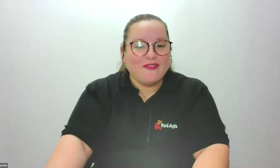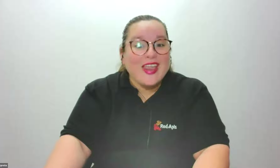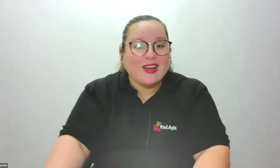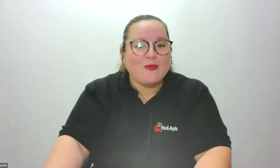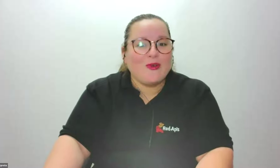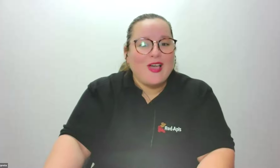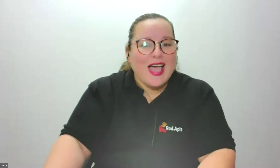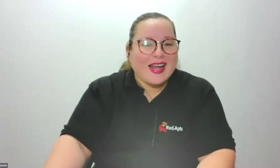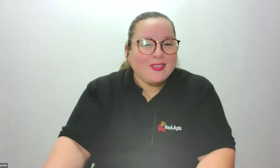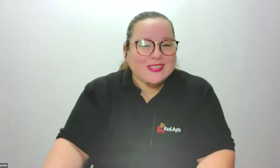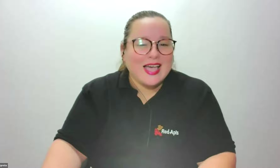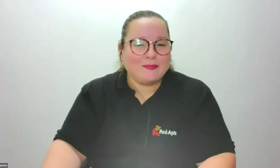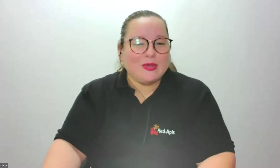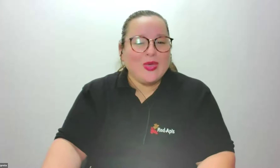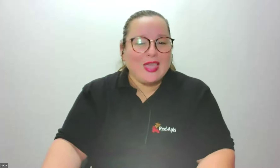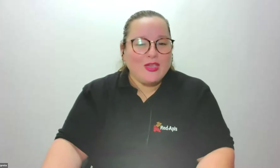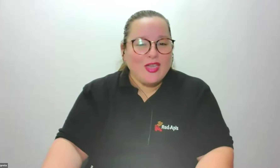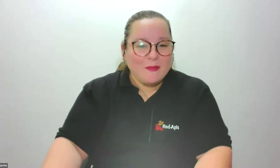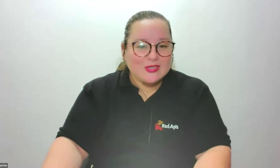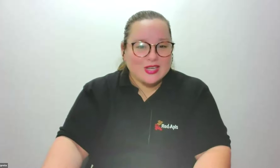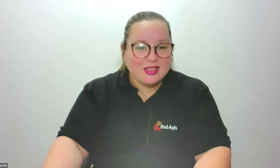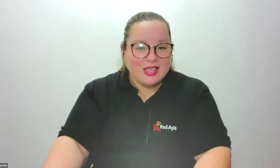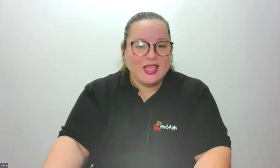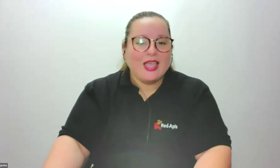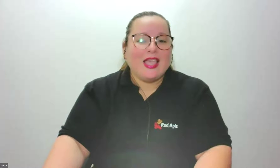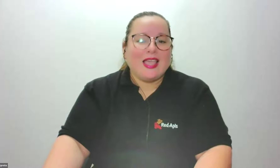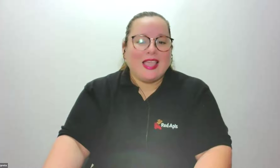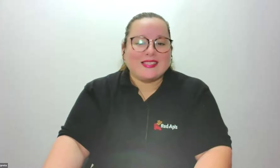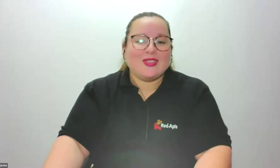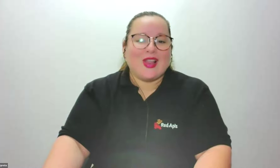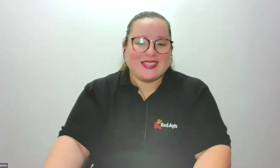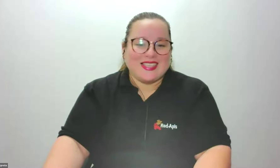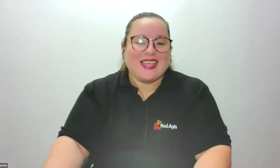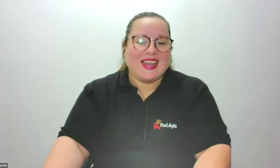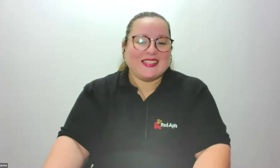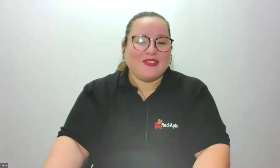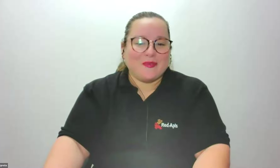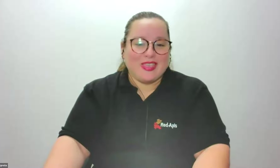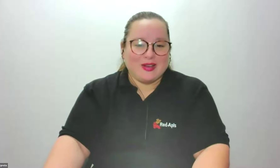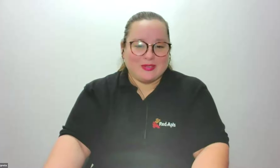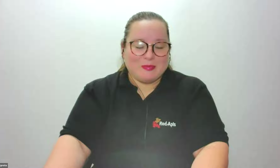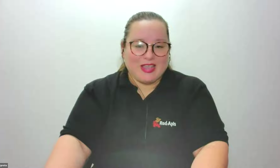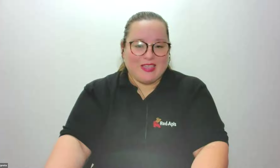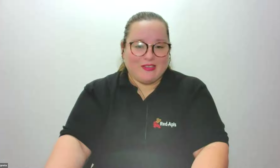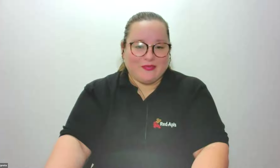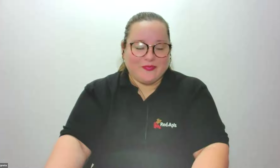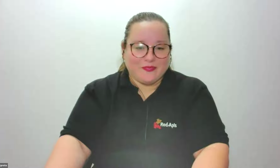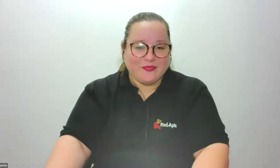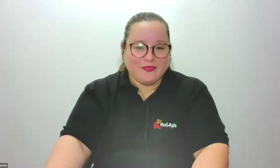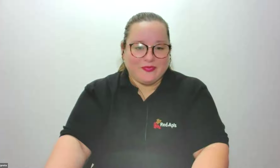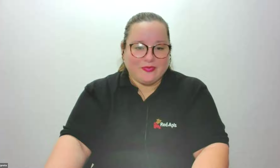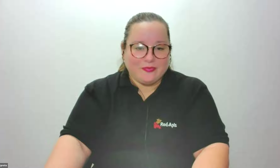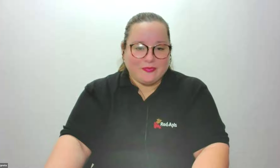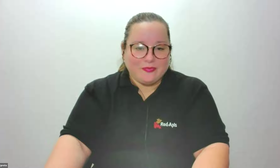ellos, ver cómo agarrando esas actitudes que ellos iban mencionando y haciéndolas así, en esa forma de inclusión para ellos.